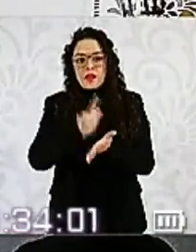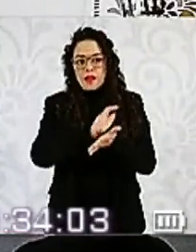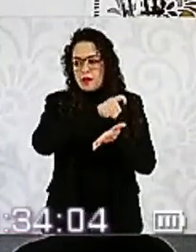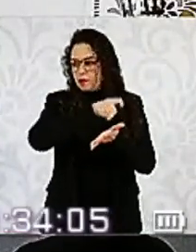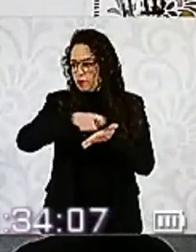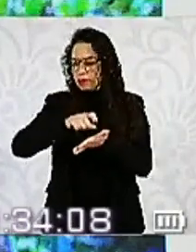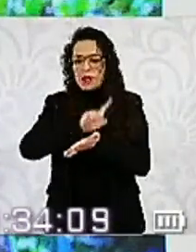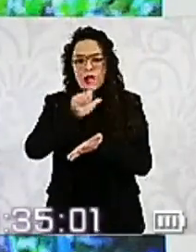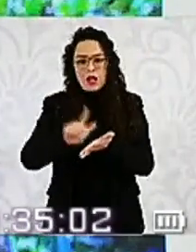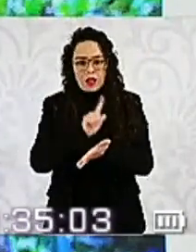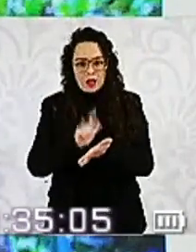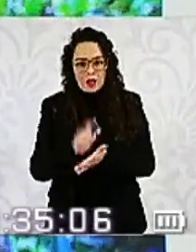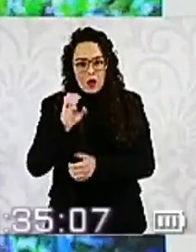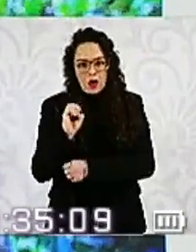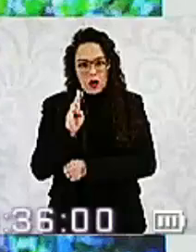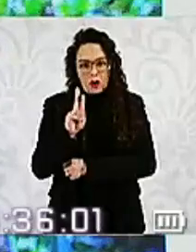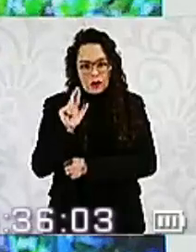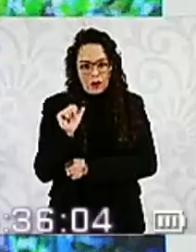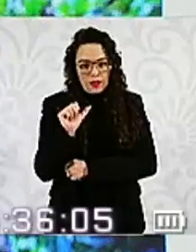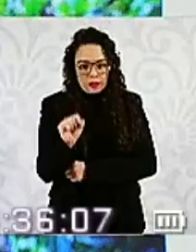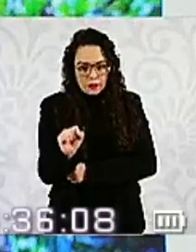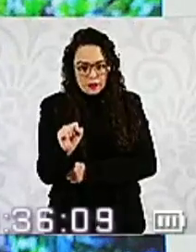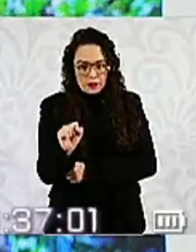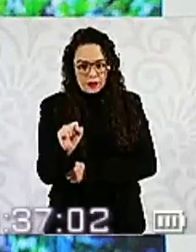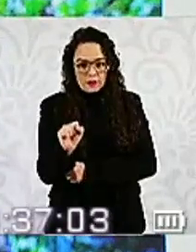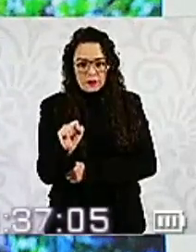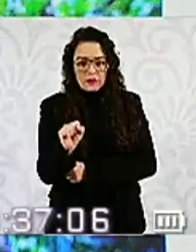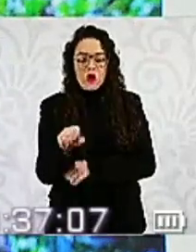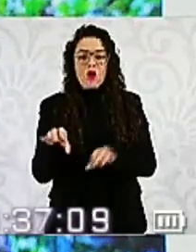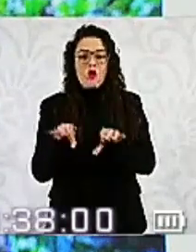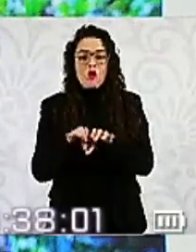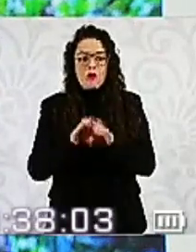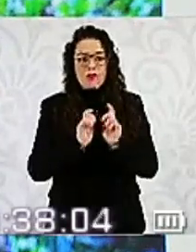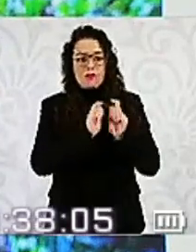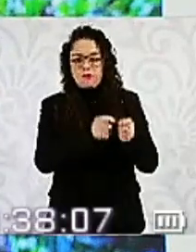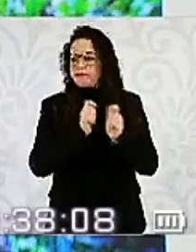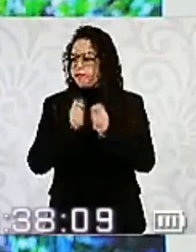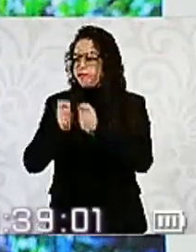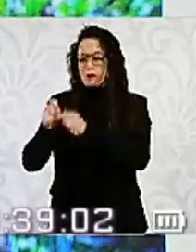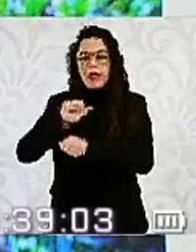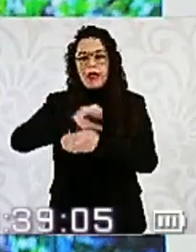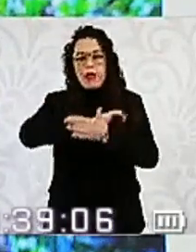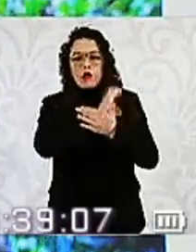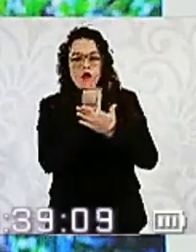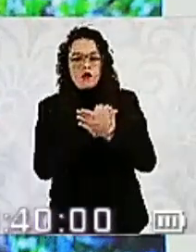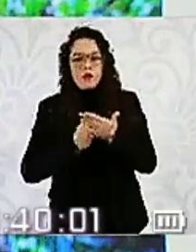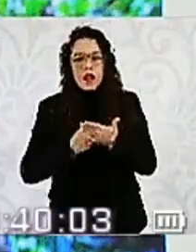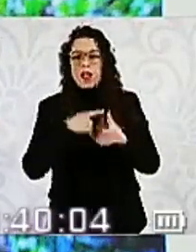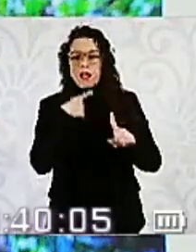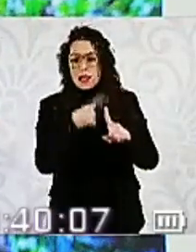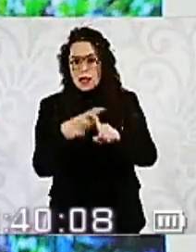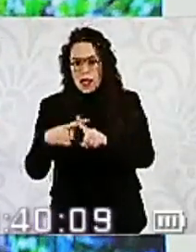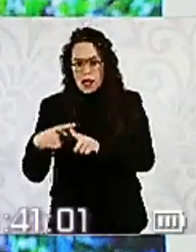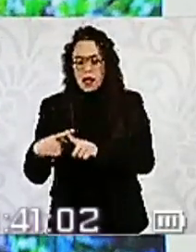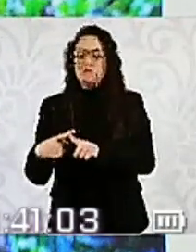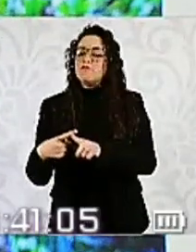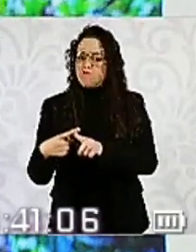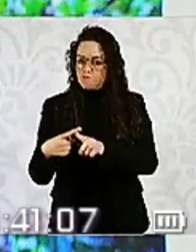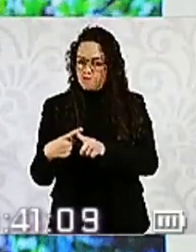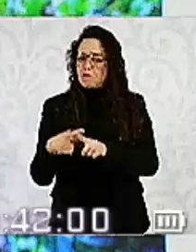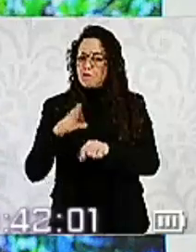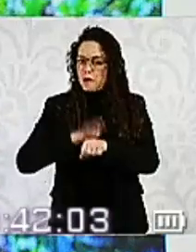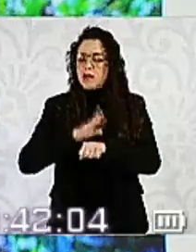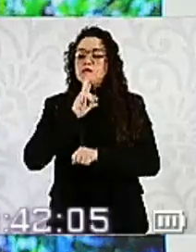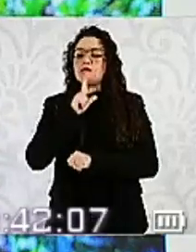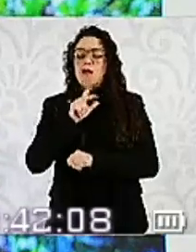da agilidad en el proceso de adjudicación de contratos, en los fallos, pero además genera nuevos mecanismos.